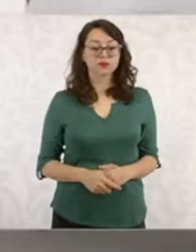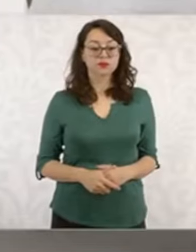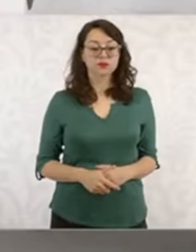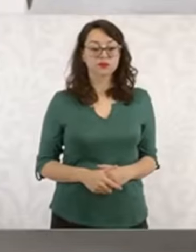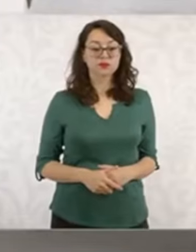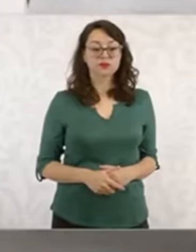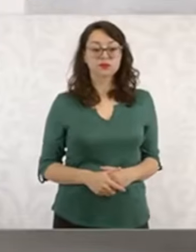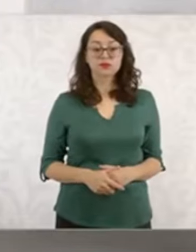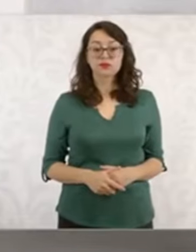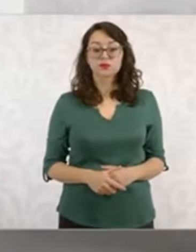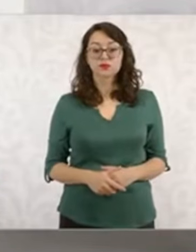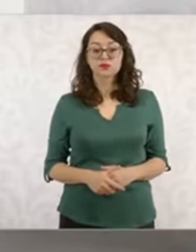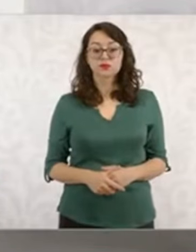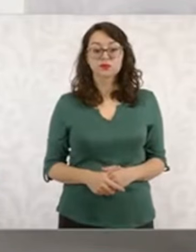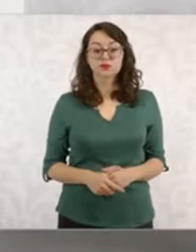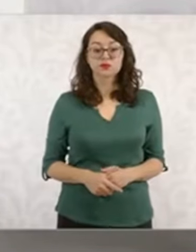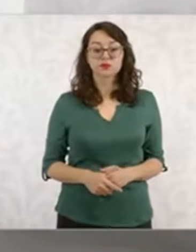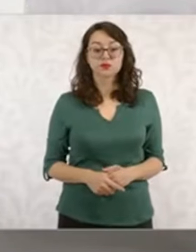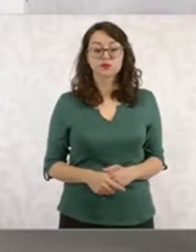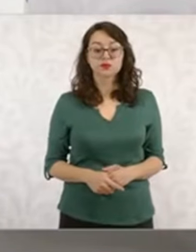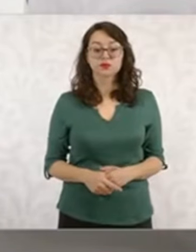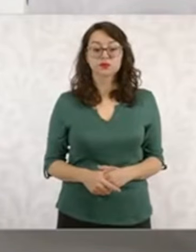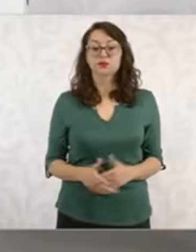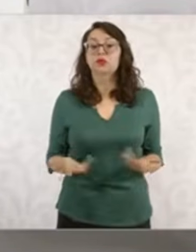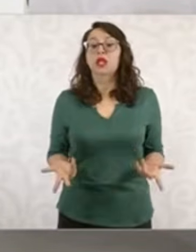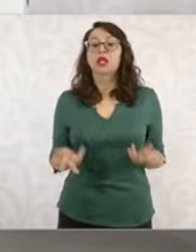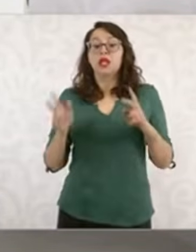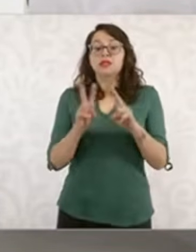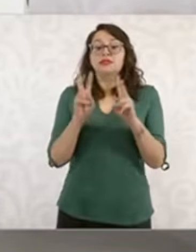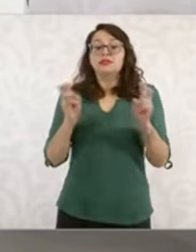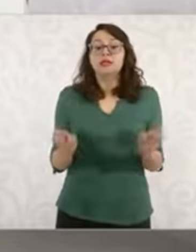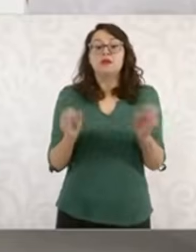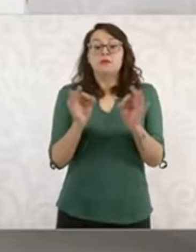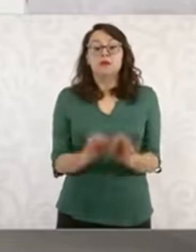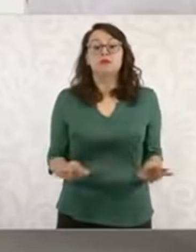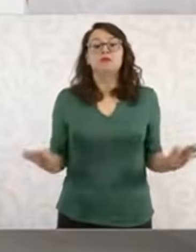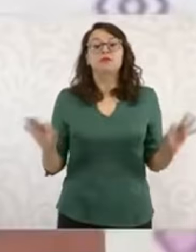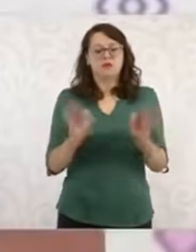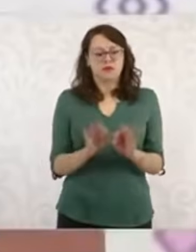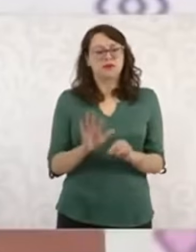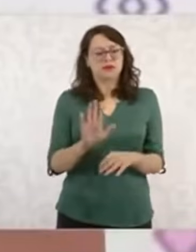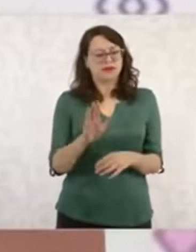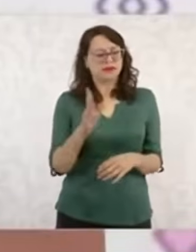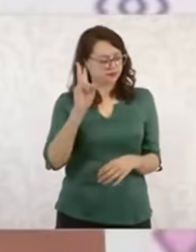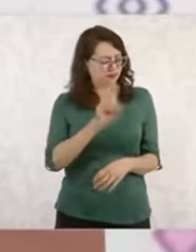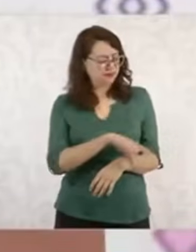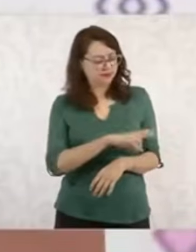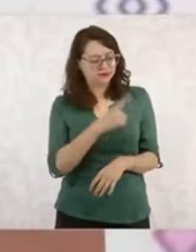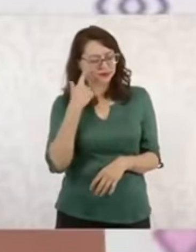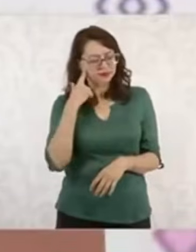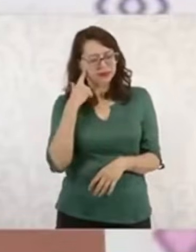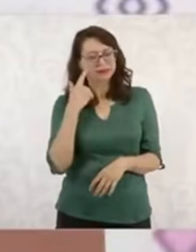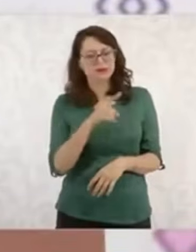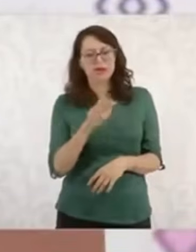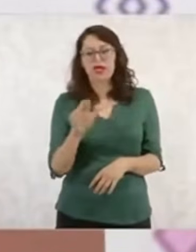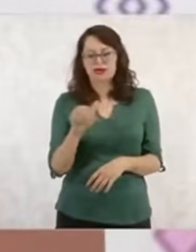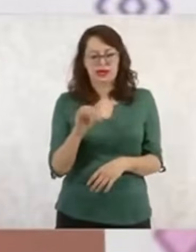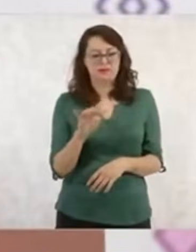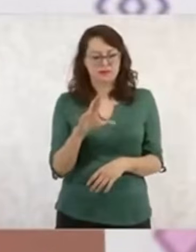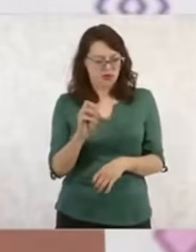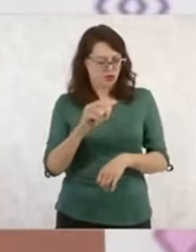Sí, un hecho muy importante antes de pasar a que el doctor